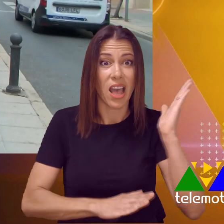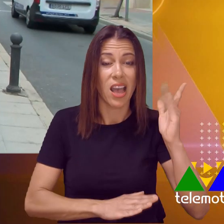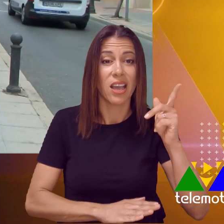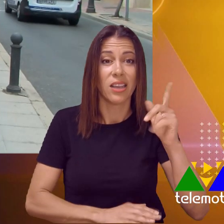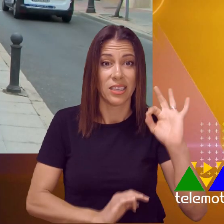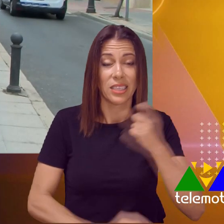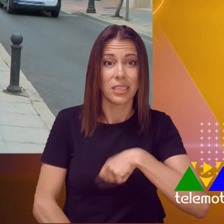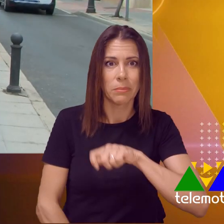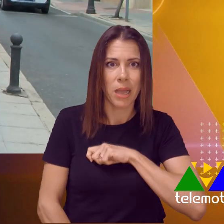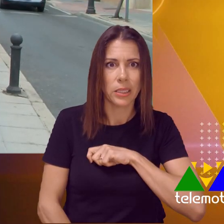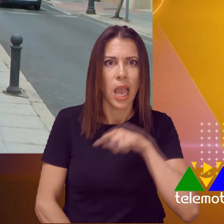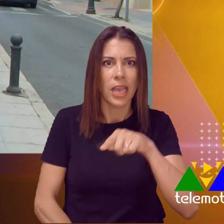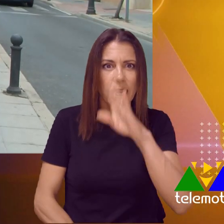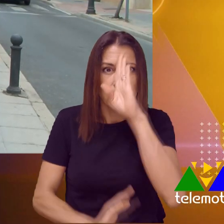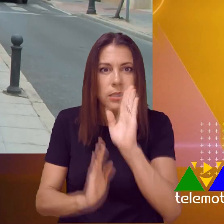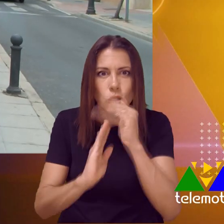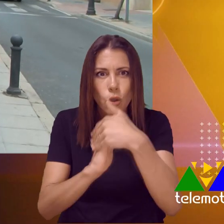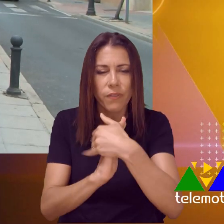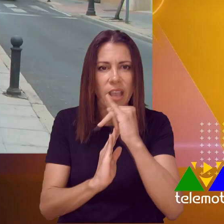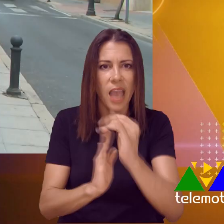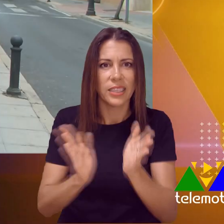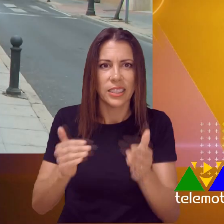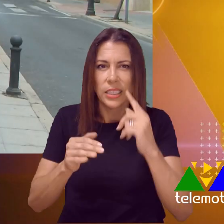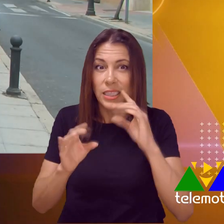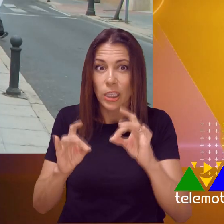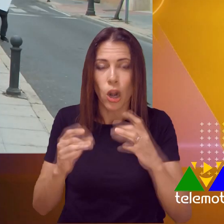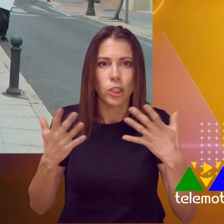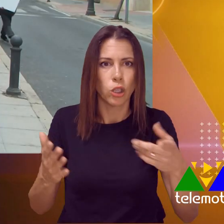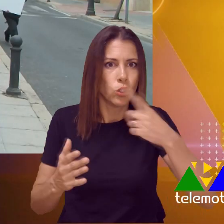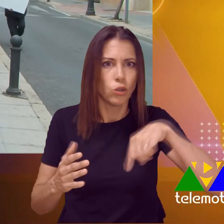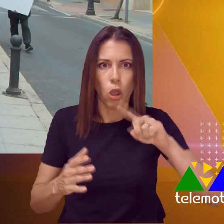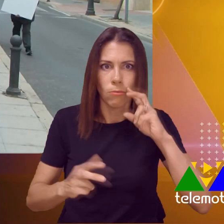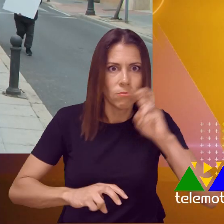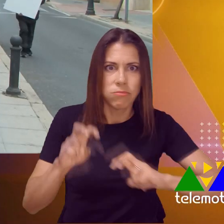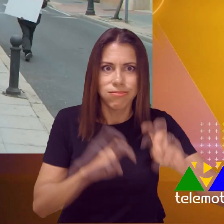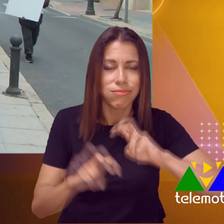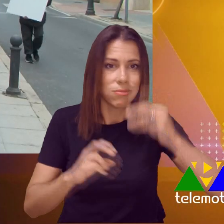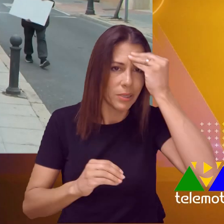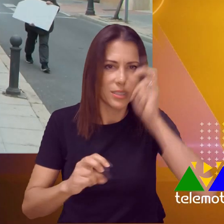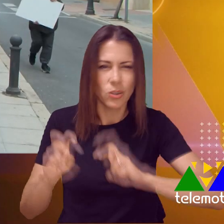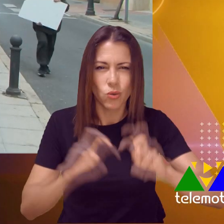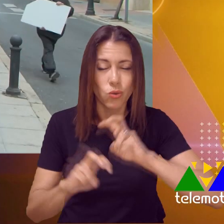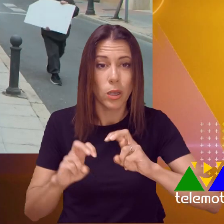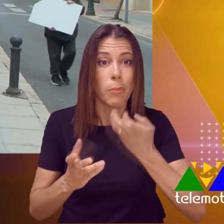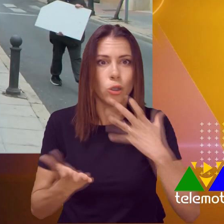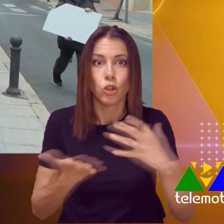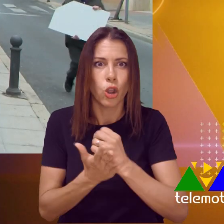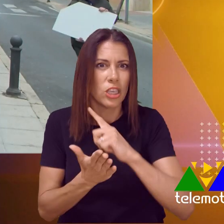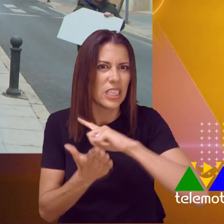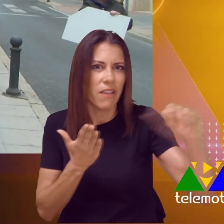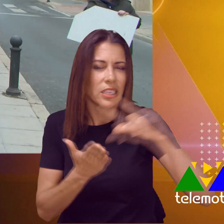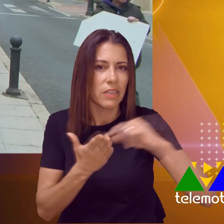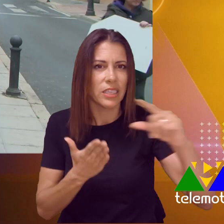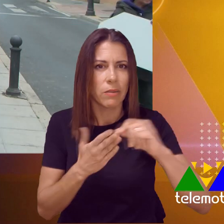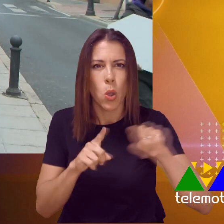Y entonces hubo una fiebre tremenda de buscadores de tesoros. Claro. Pero además era muy curioso. Todos los que huían Todos los que huían enterraban